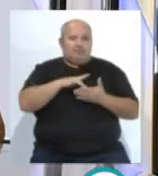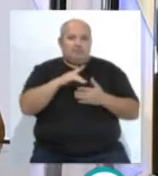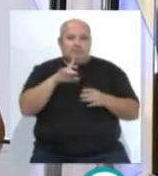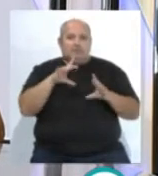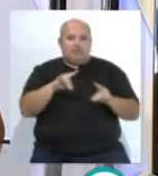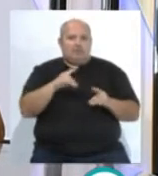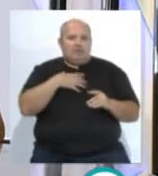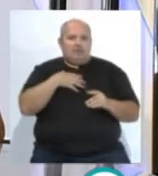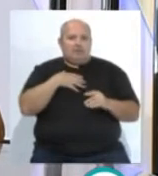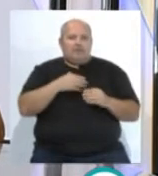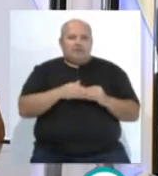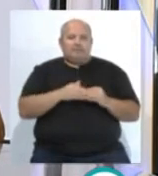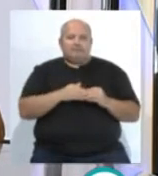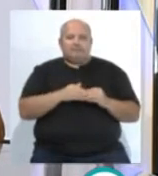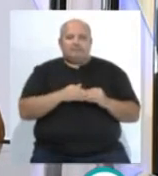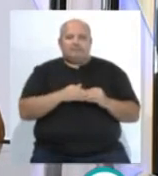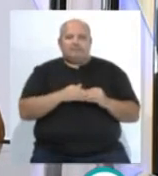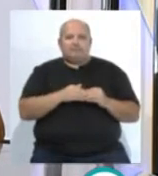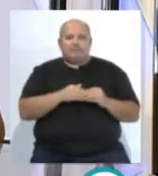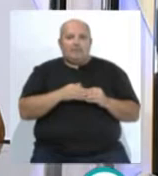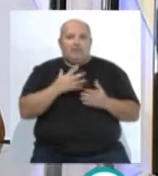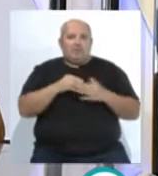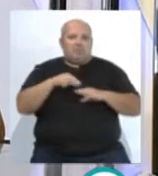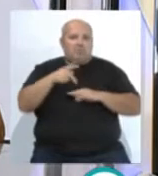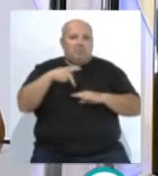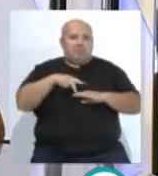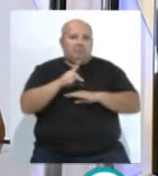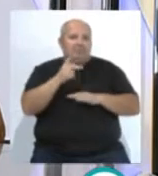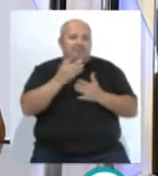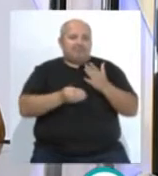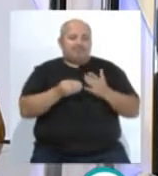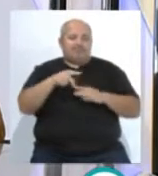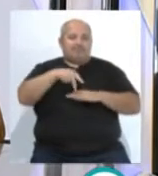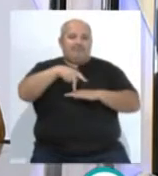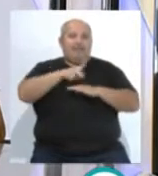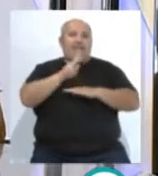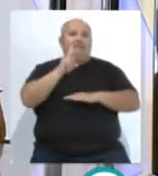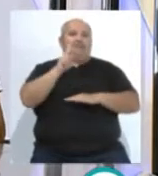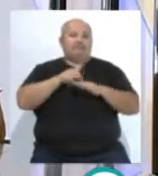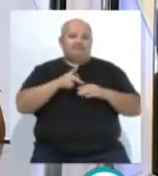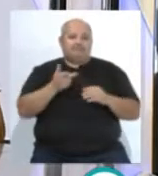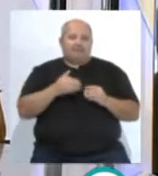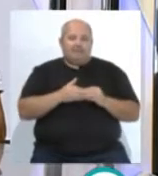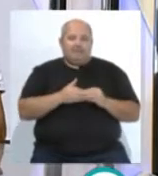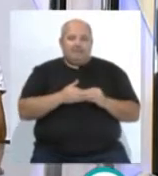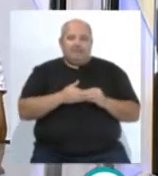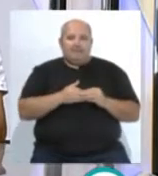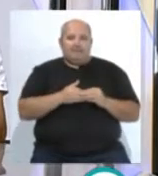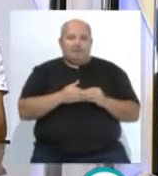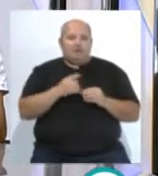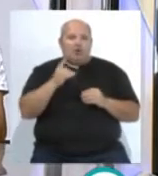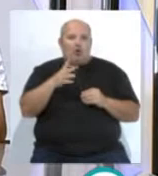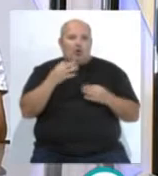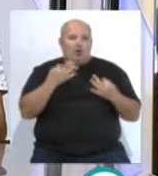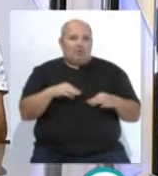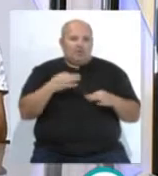dar, se resbala. Se tropieza. Tropieza o resbala, ¿no? Y entonces ya ahí, claro, donde aprovecha la plataforma para quitarle el gorro. Muchos goles así, no me han